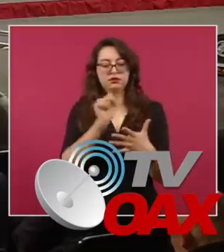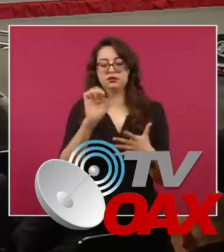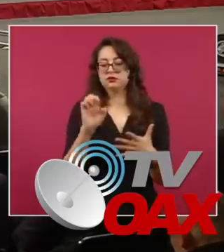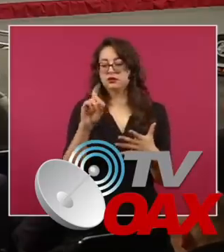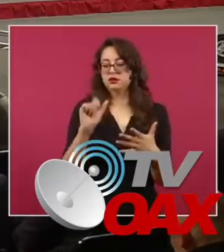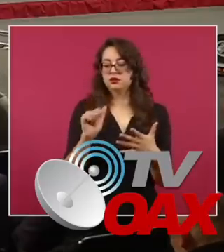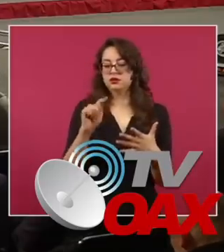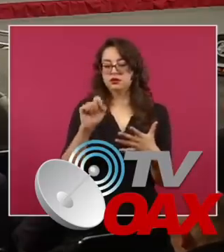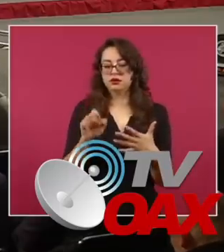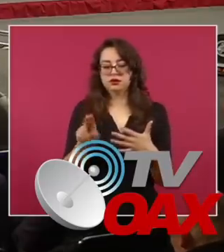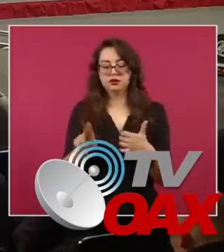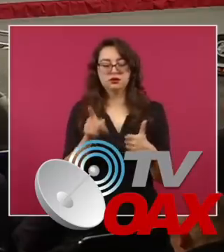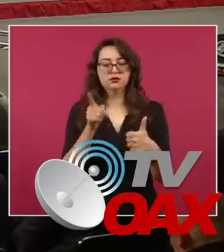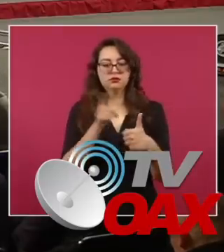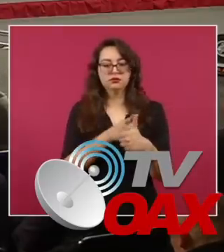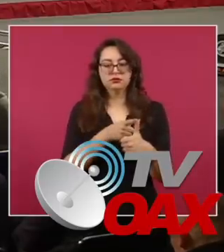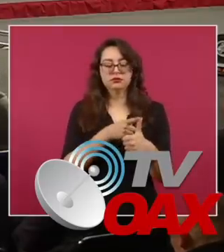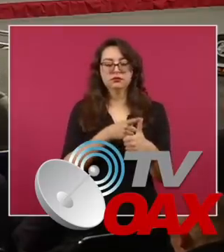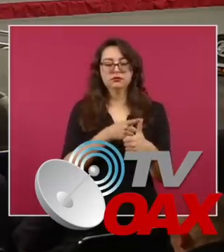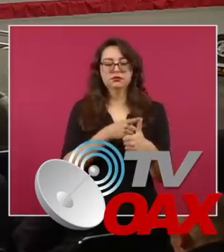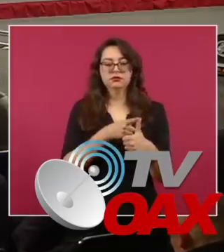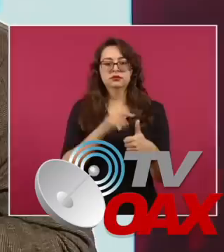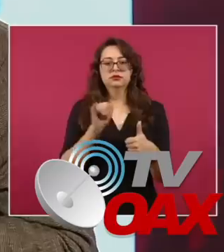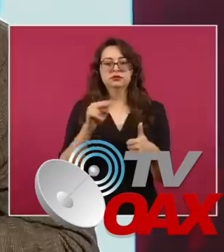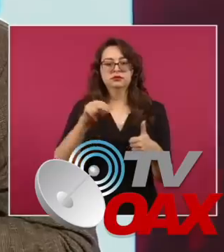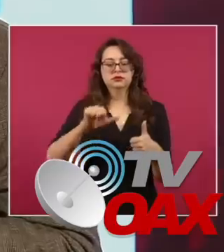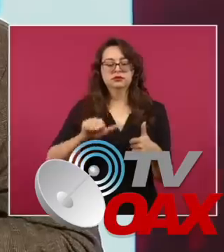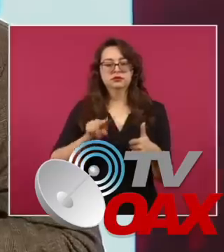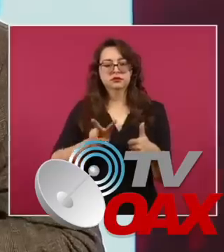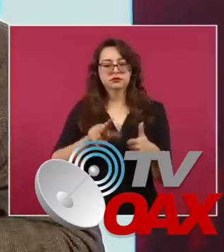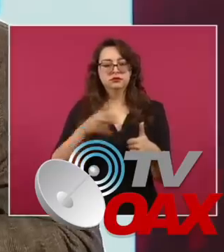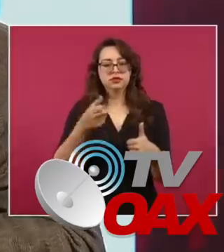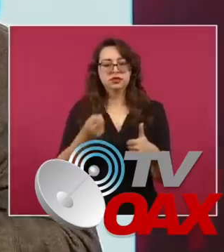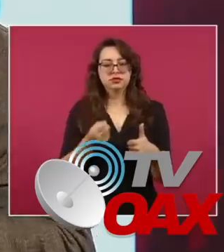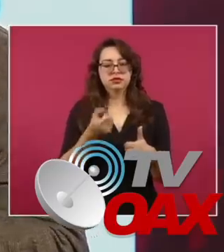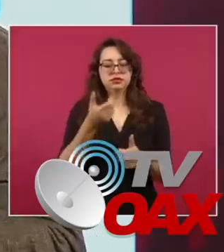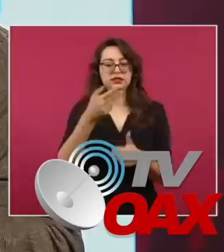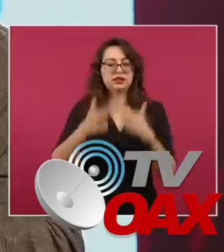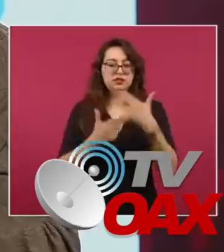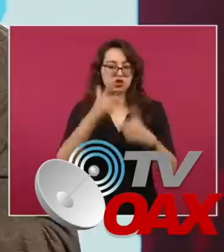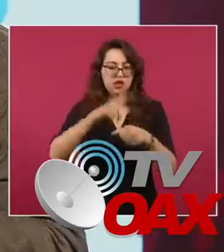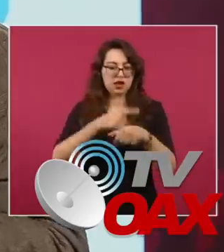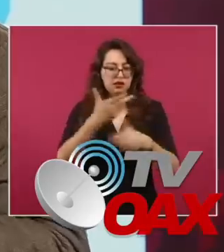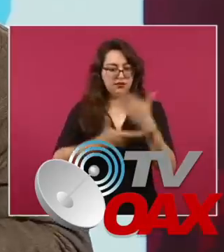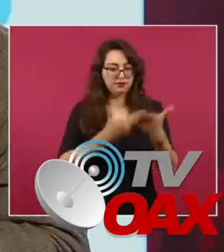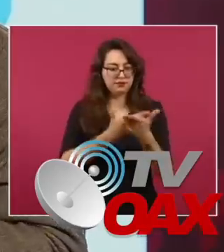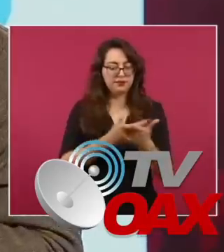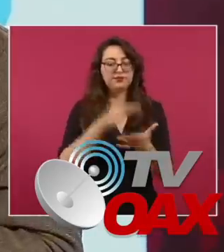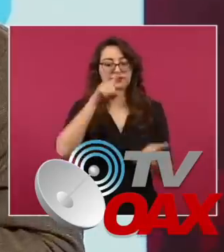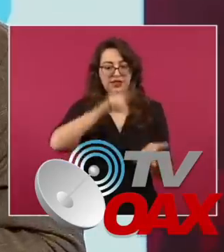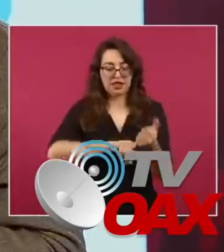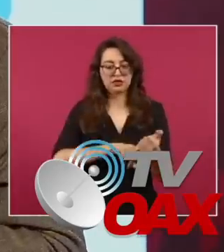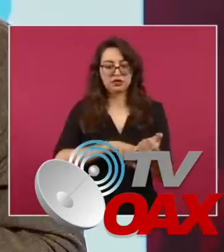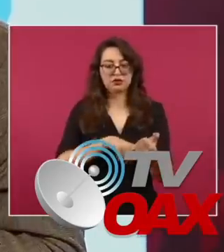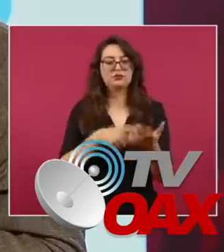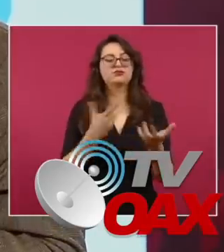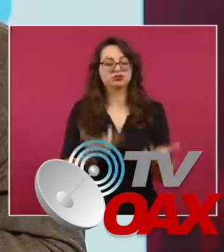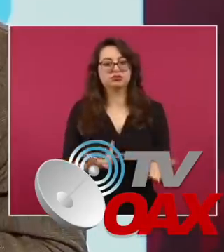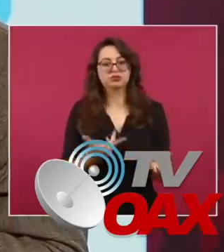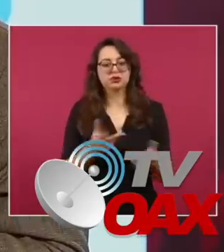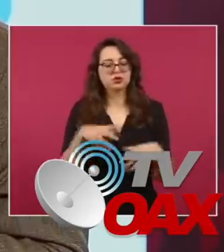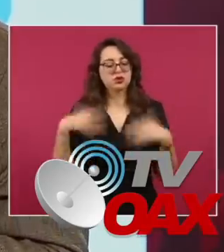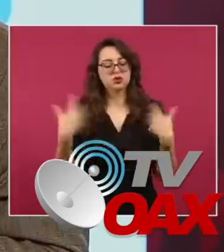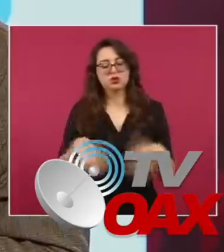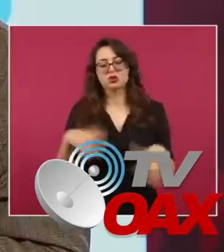el Instituto Nacional de Avalúos y Administración de Bienes Nacionales. Fue una experiencia muy